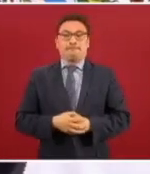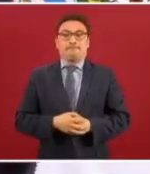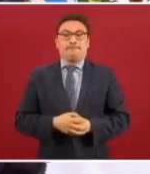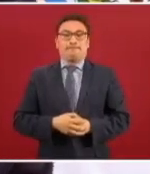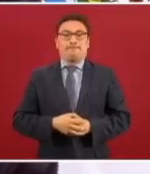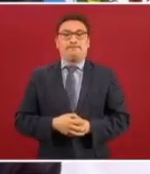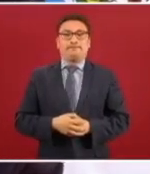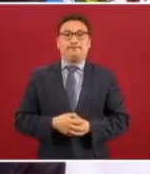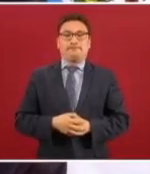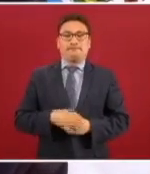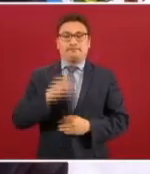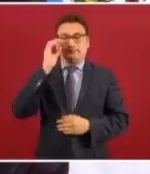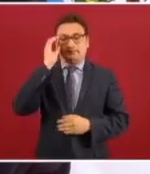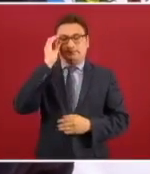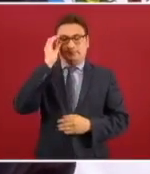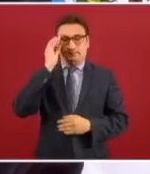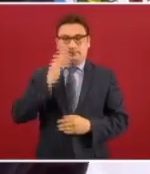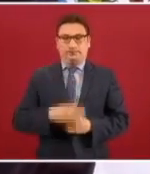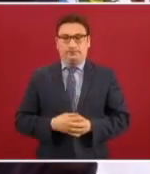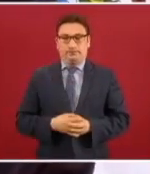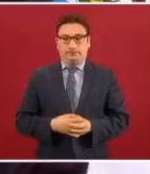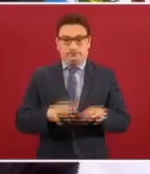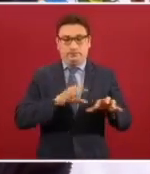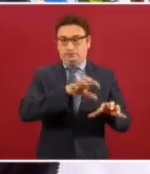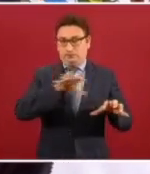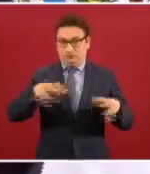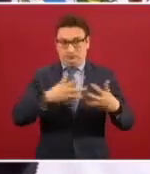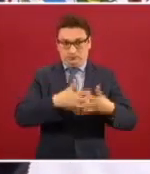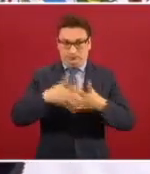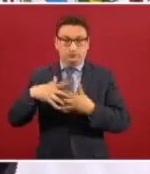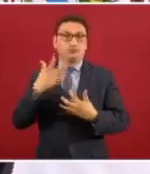rehabilitación de las 6 refinerías